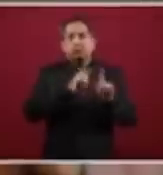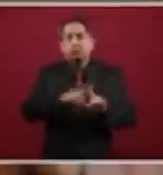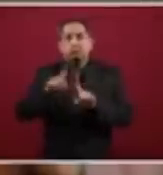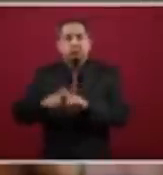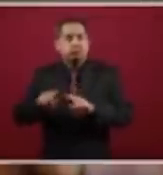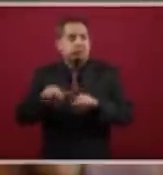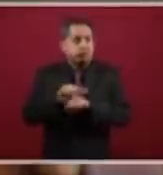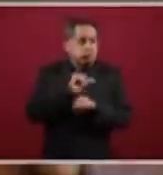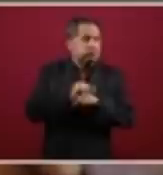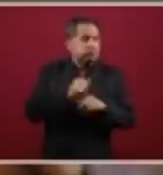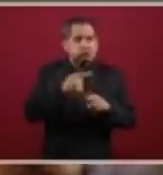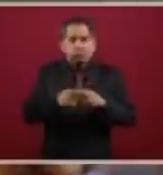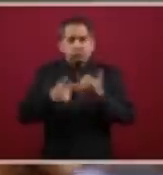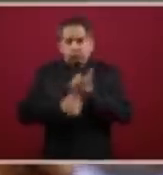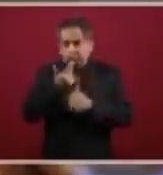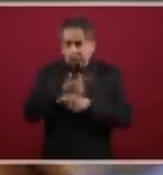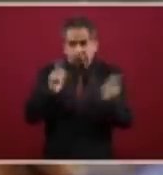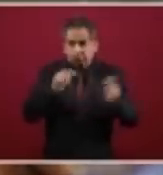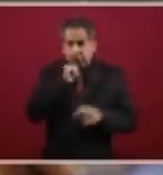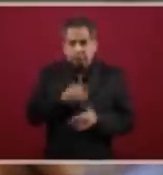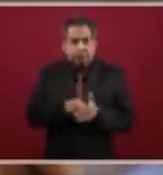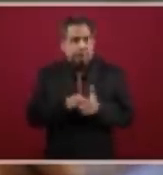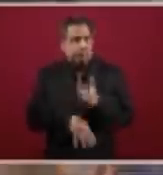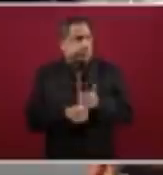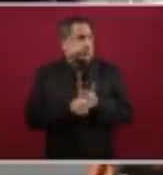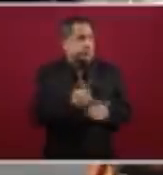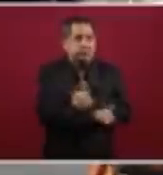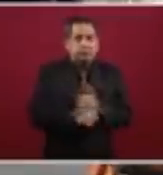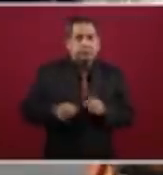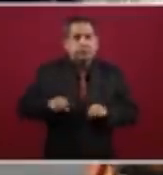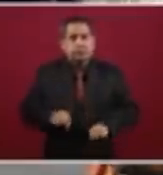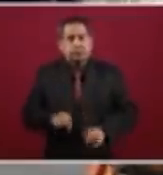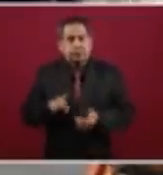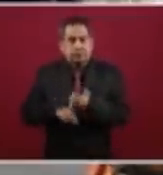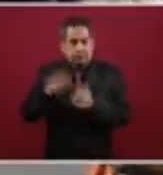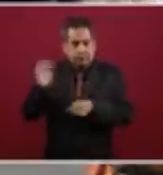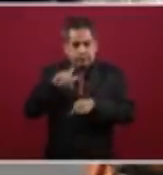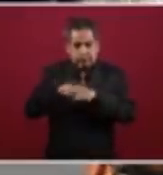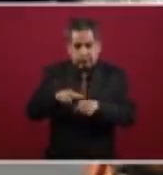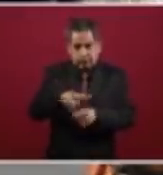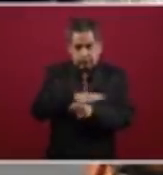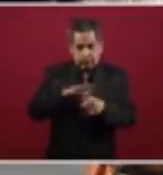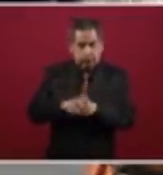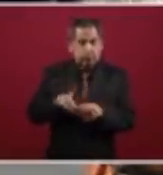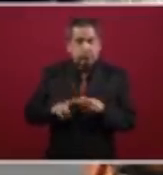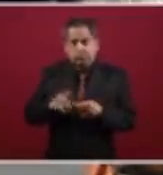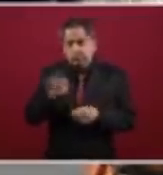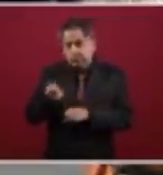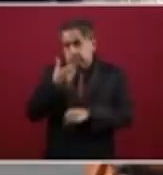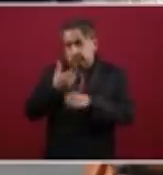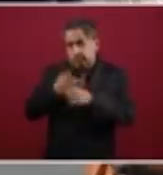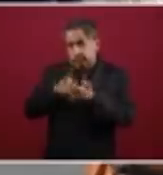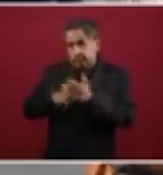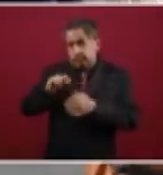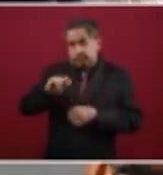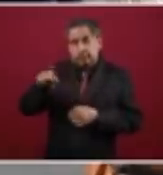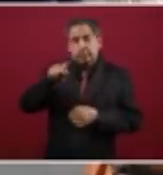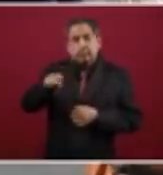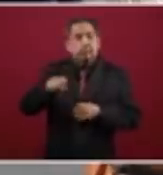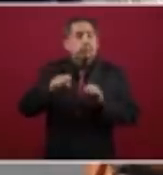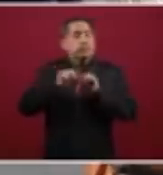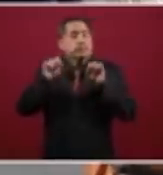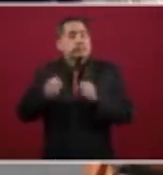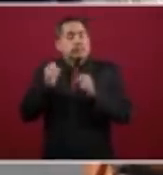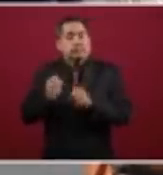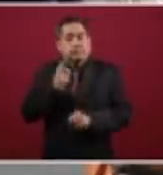autos y equipo y se están encubriendo los hechos por autoridades locales y federales. El Secretariado Ejecutivo del Sistema Nacional de